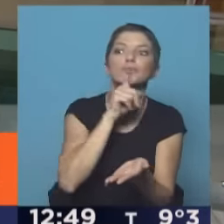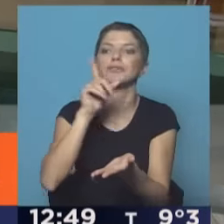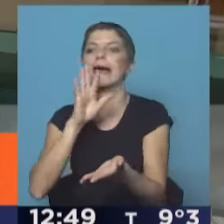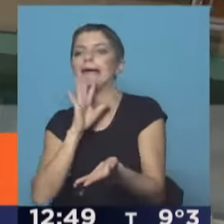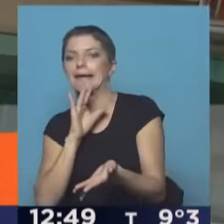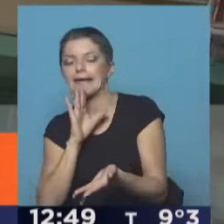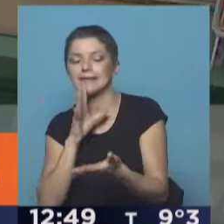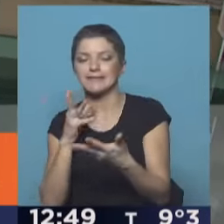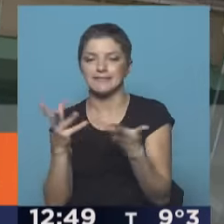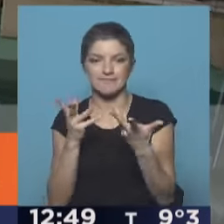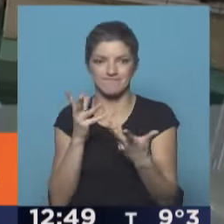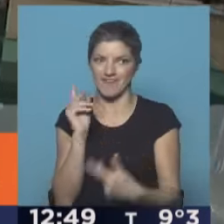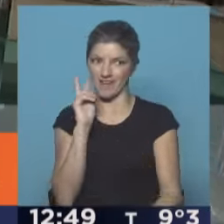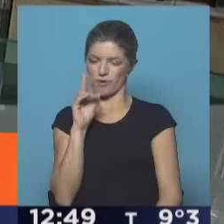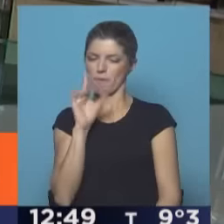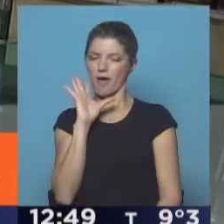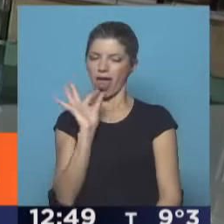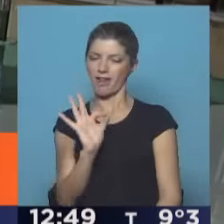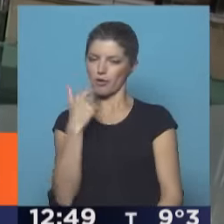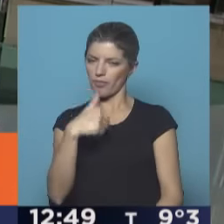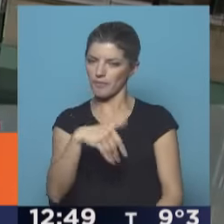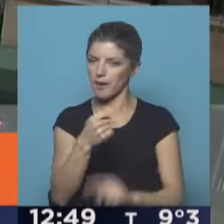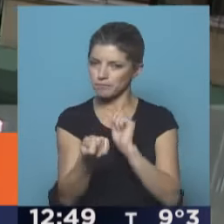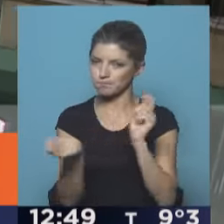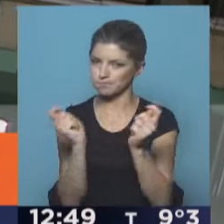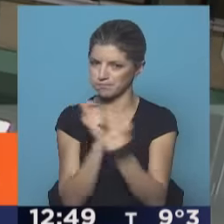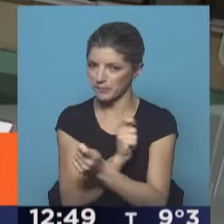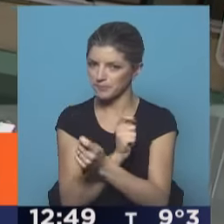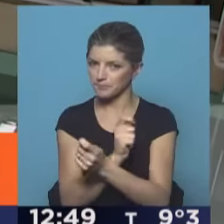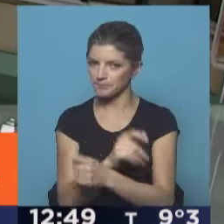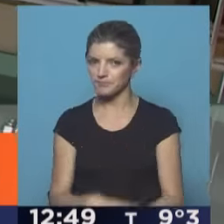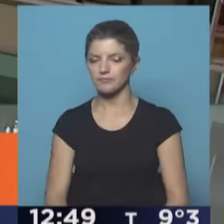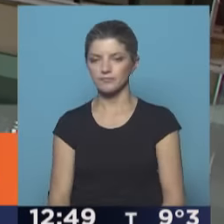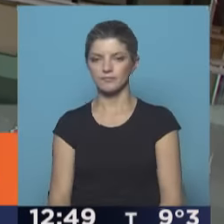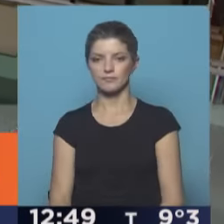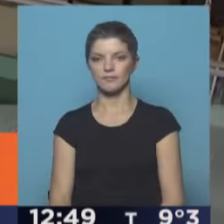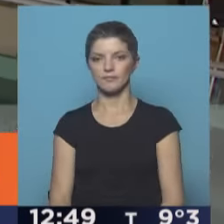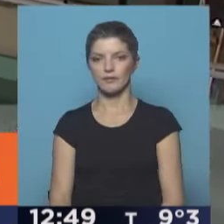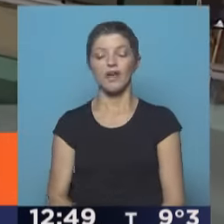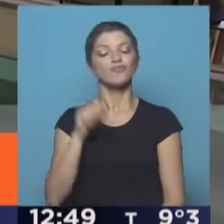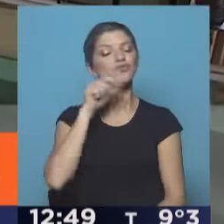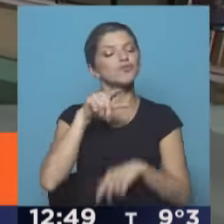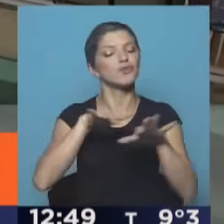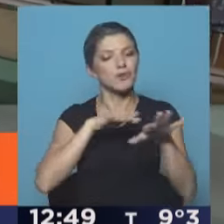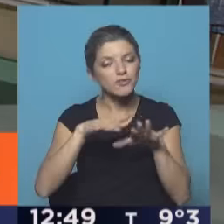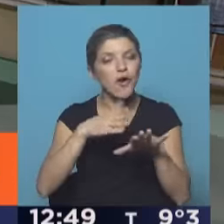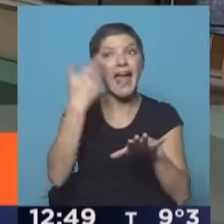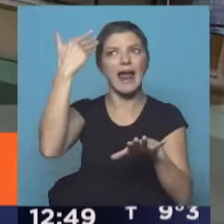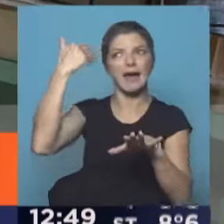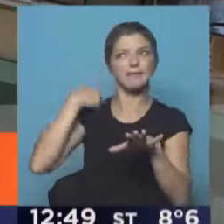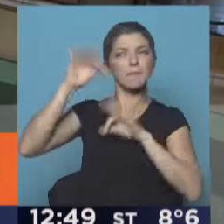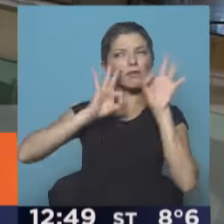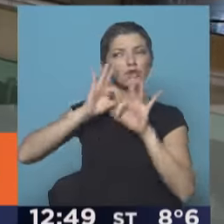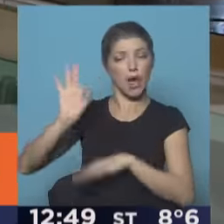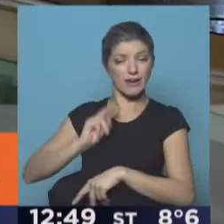Clara demostración de que algo tenía que cambiar las cosas no no no salían tan como él proyectaba en el año